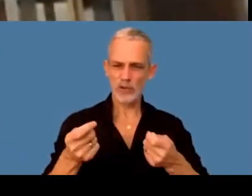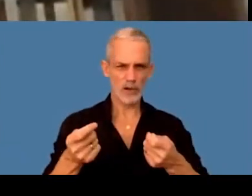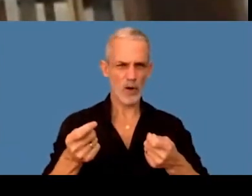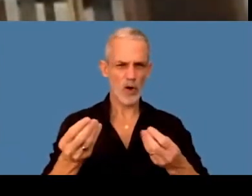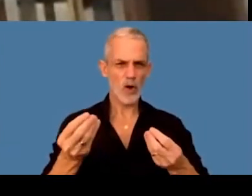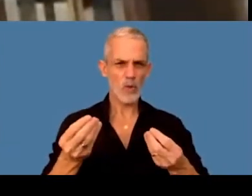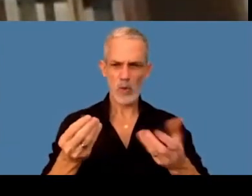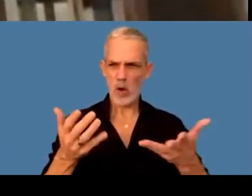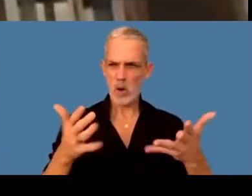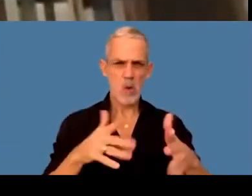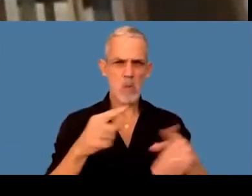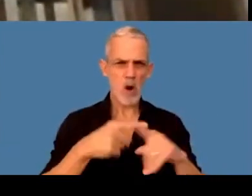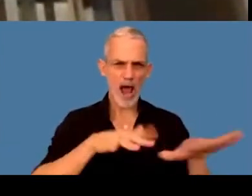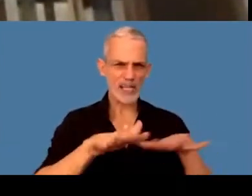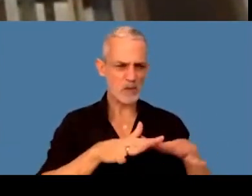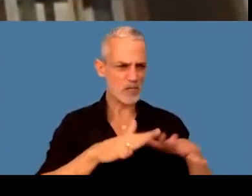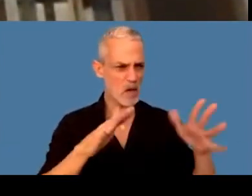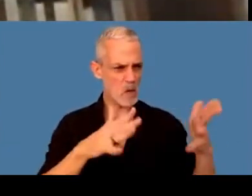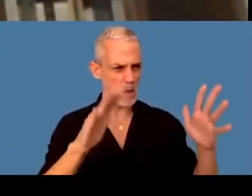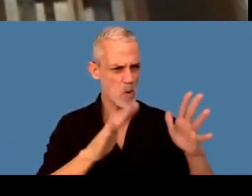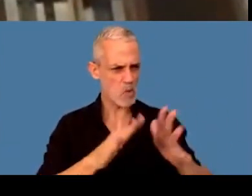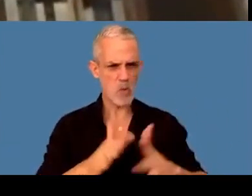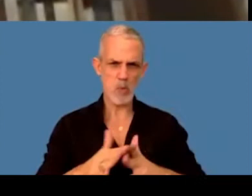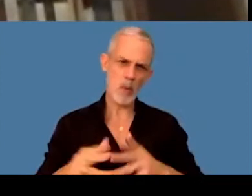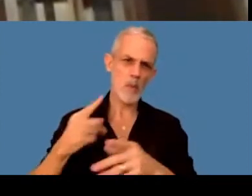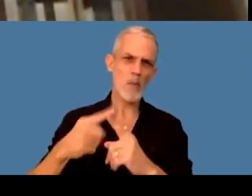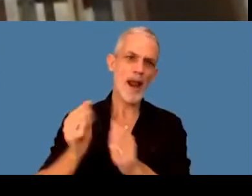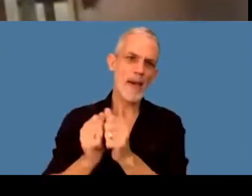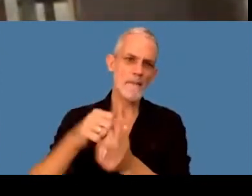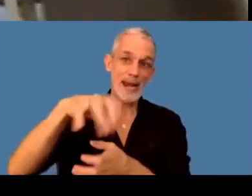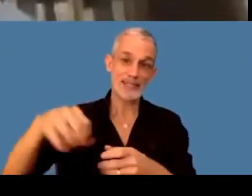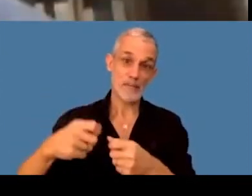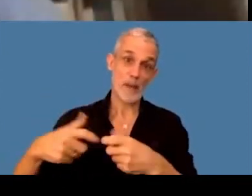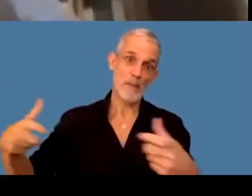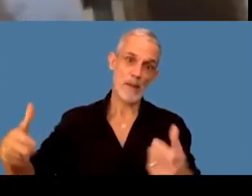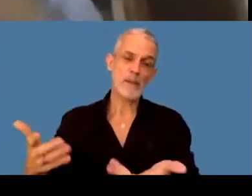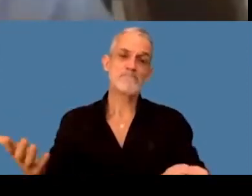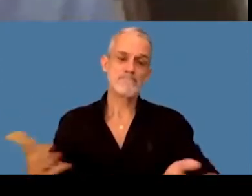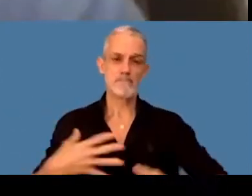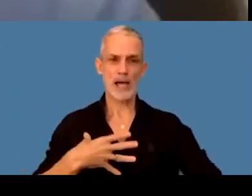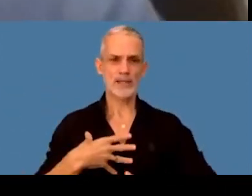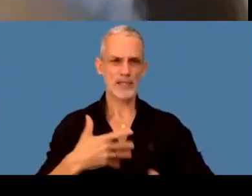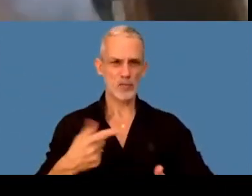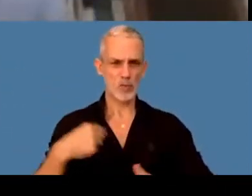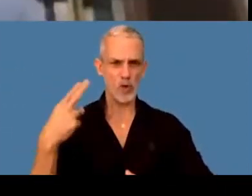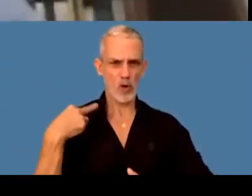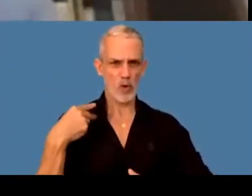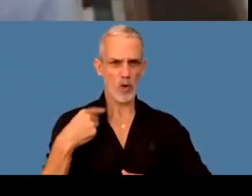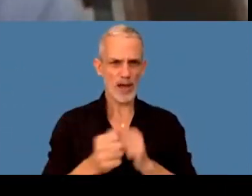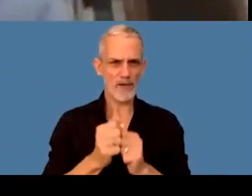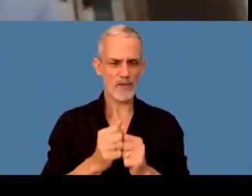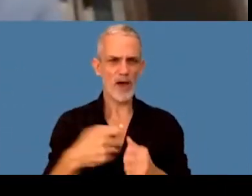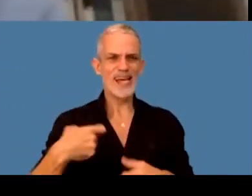por actividad, la prevalencia de la negociación por empresa, una actitud defensiva de las